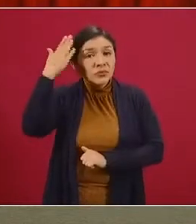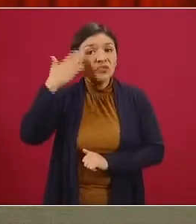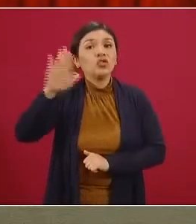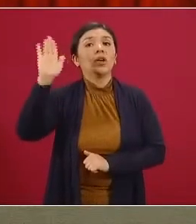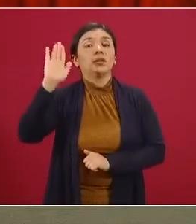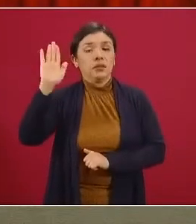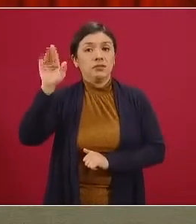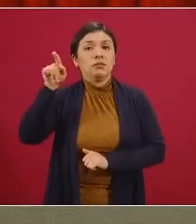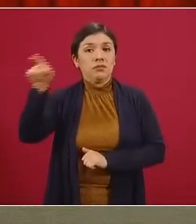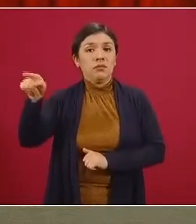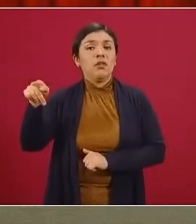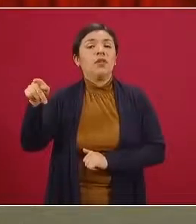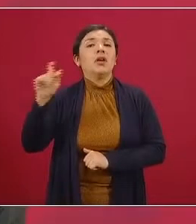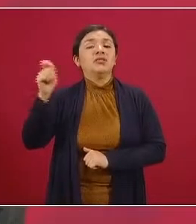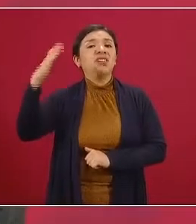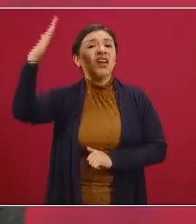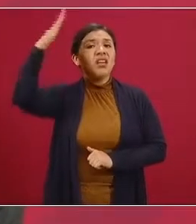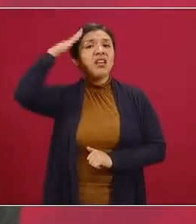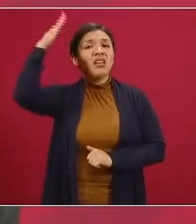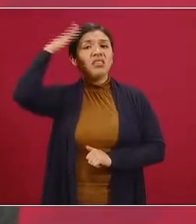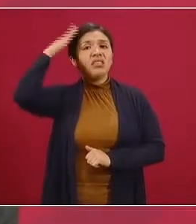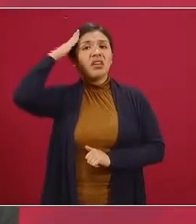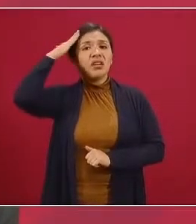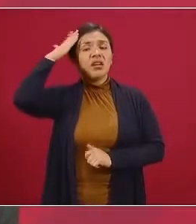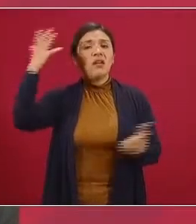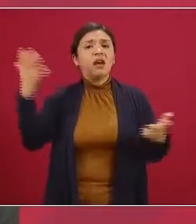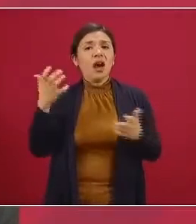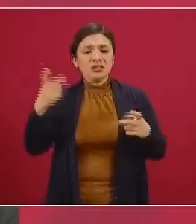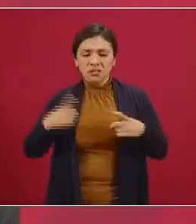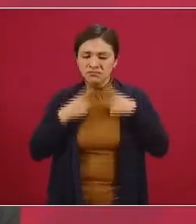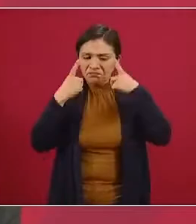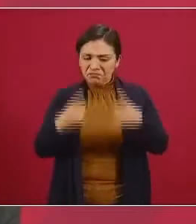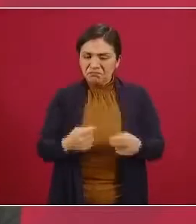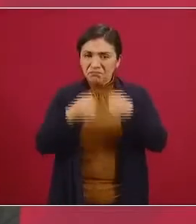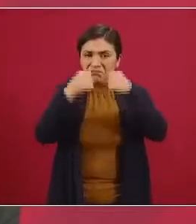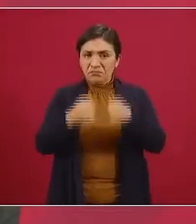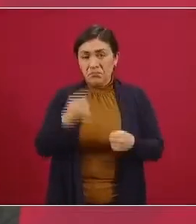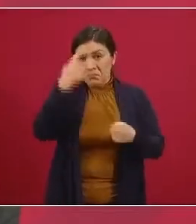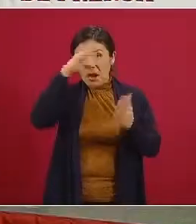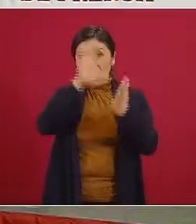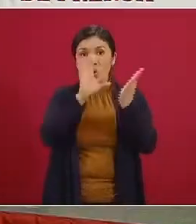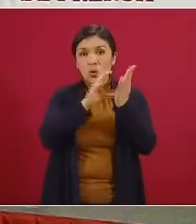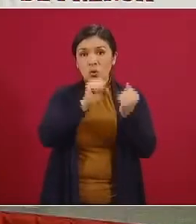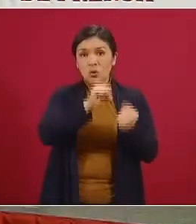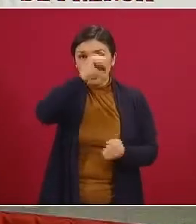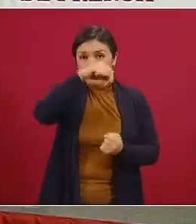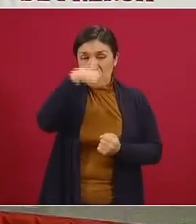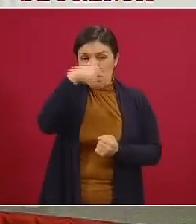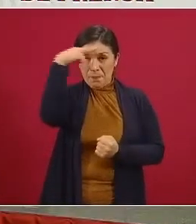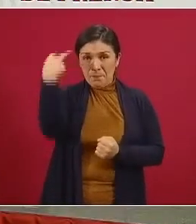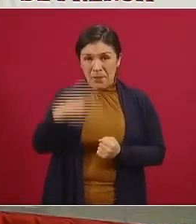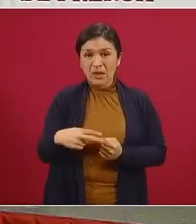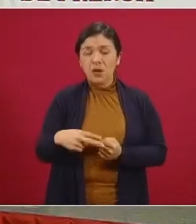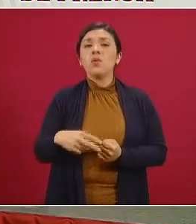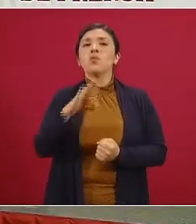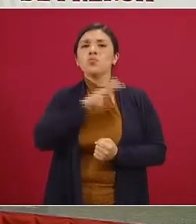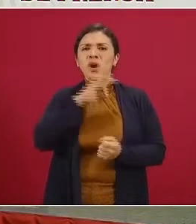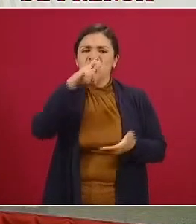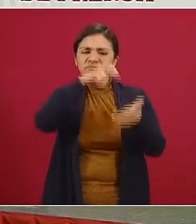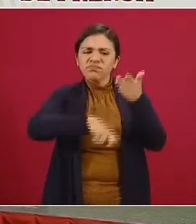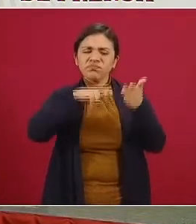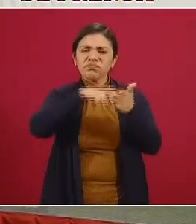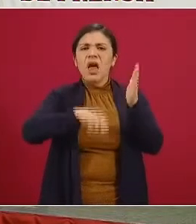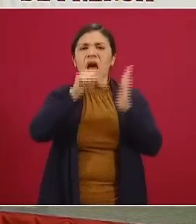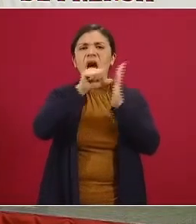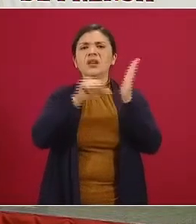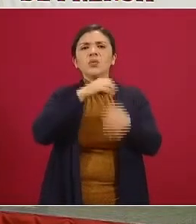Se le atribuye haber sido el líder que garantizó que en la Constitución de los Estados Unidos mexicanos se reformara el